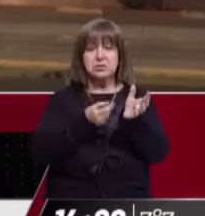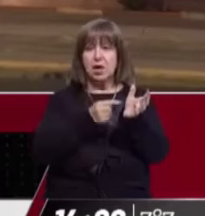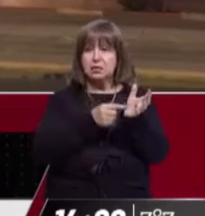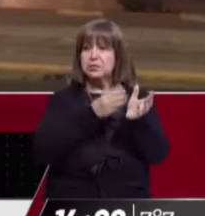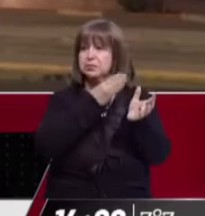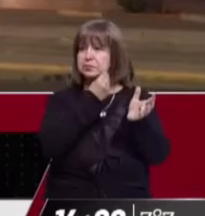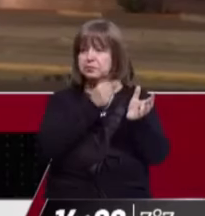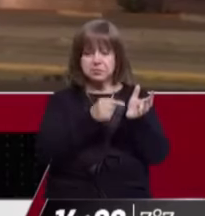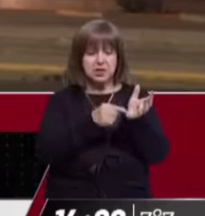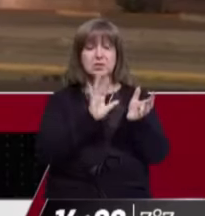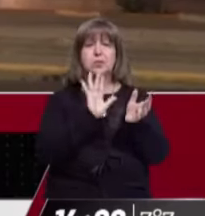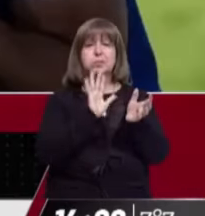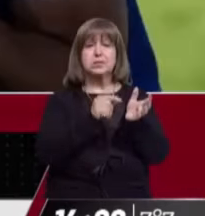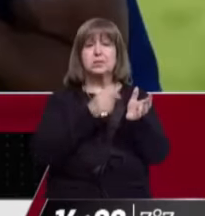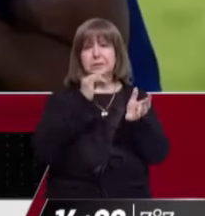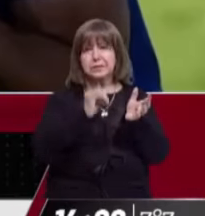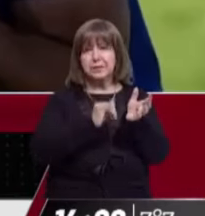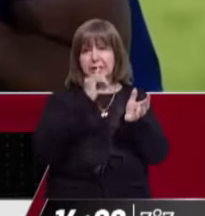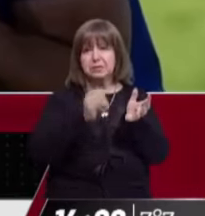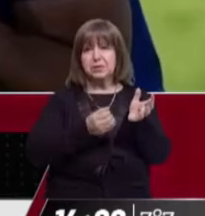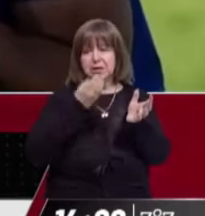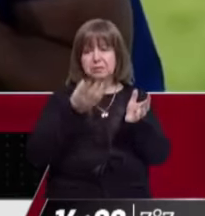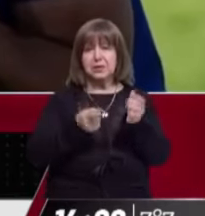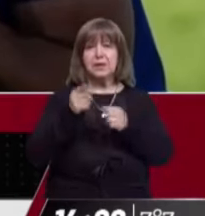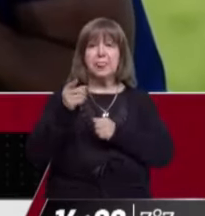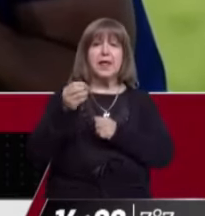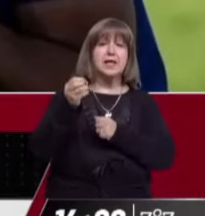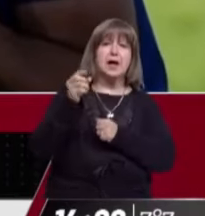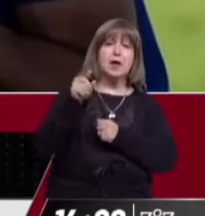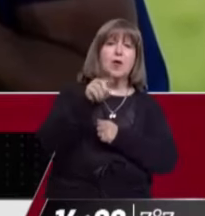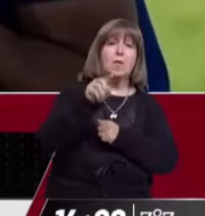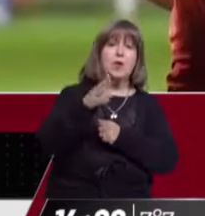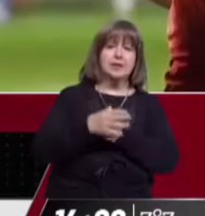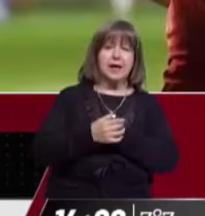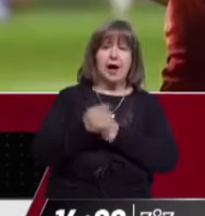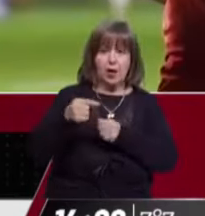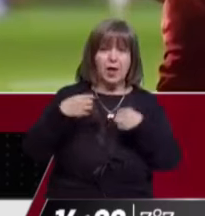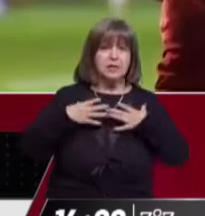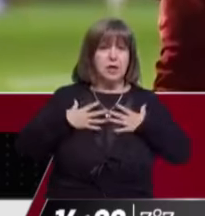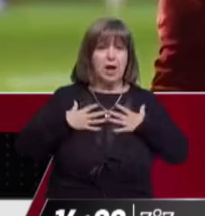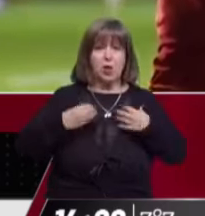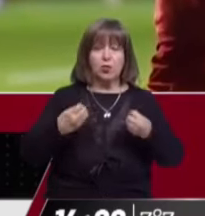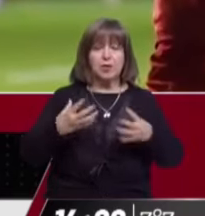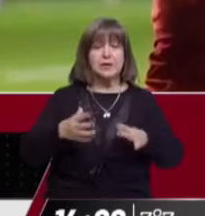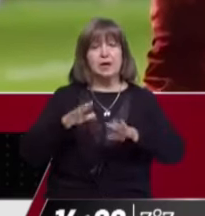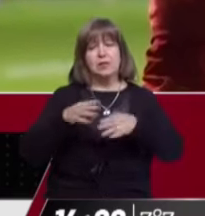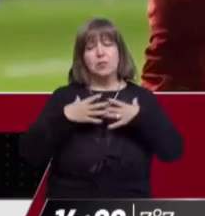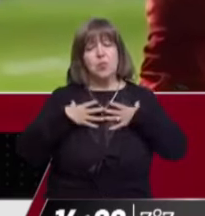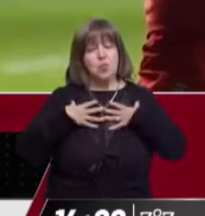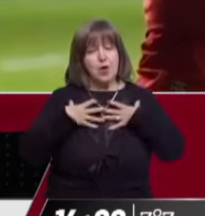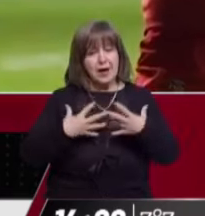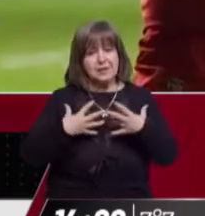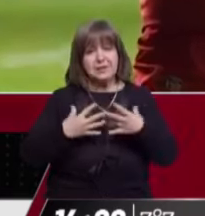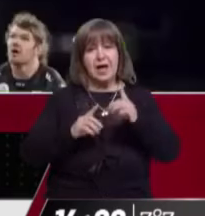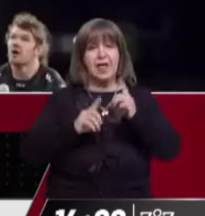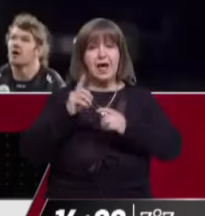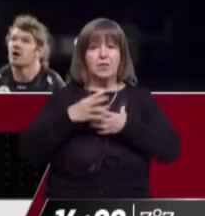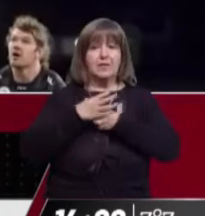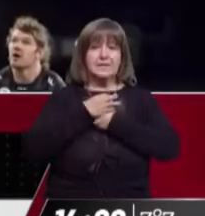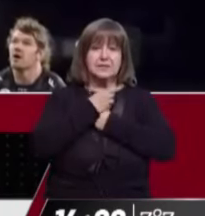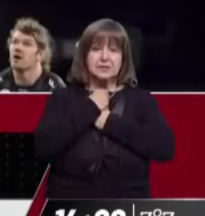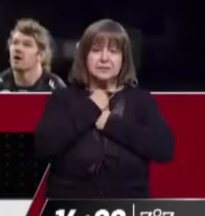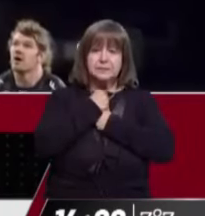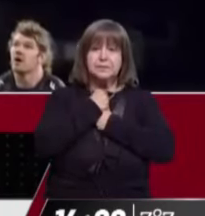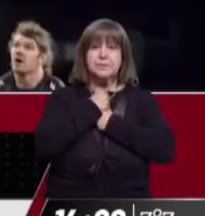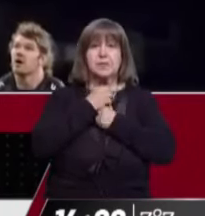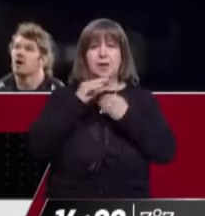cómo quedó ahora después de declarar tantas horas? Y, muy cansada, en un momento con mucha angustia, pero